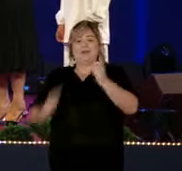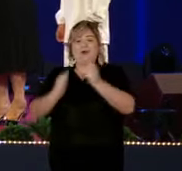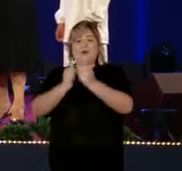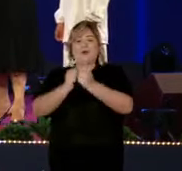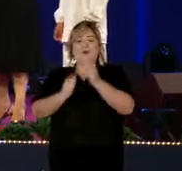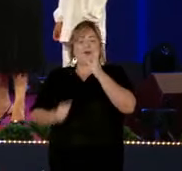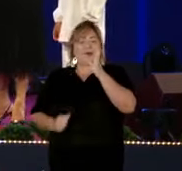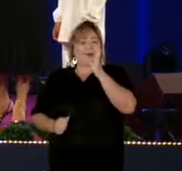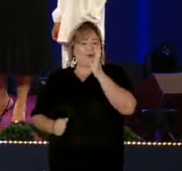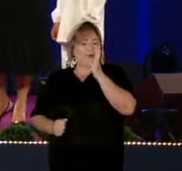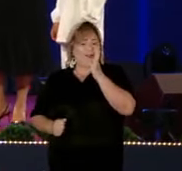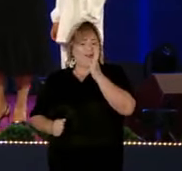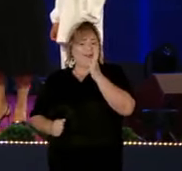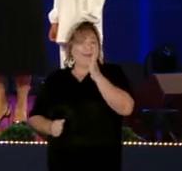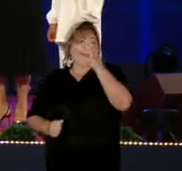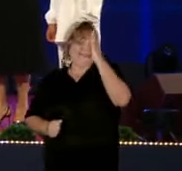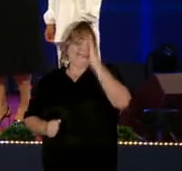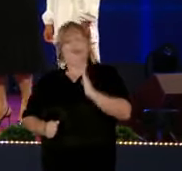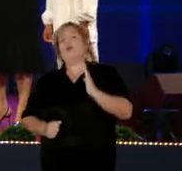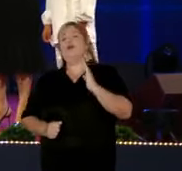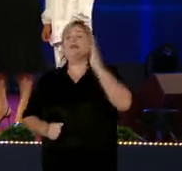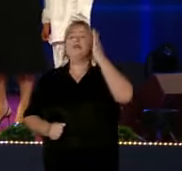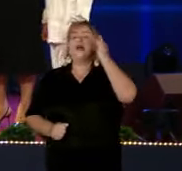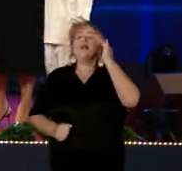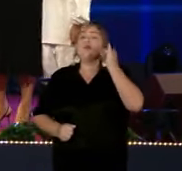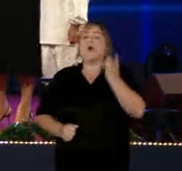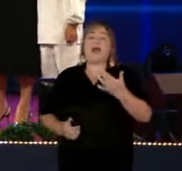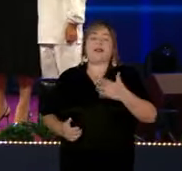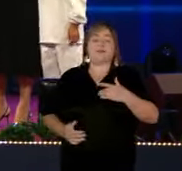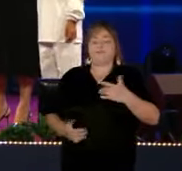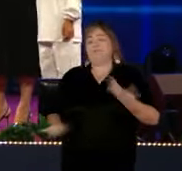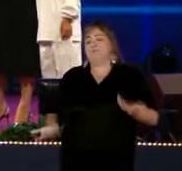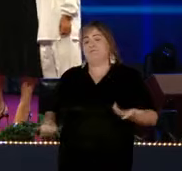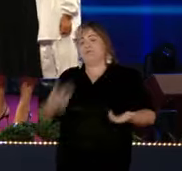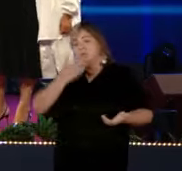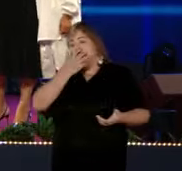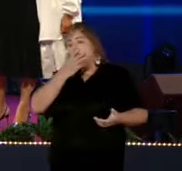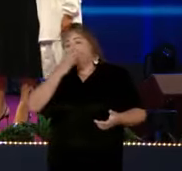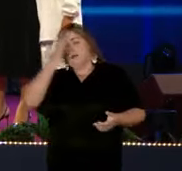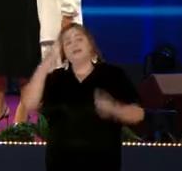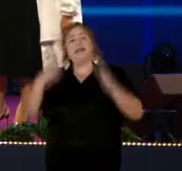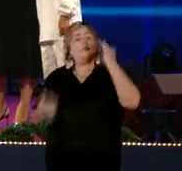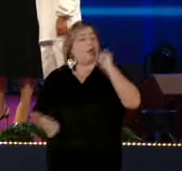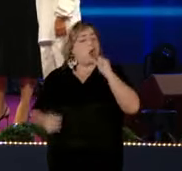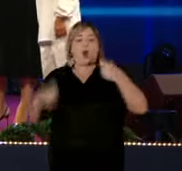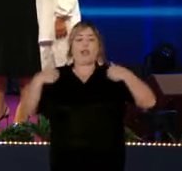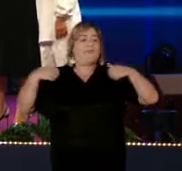Así que yo me gozo, ¿verdad?, con él. Por esto y muchas cosas más, no nos vamos a rendir.